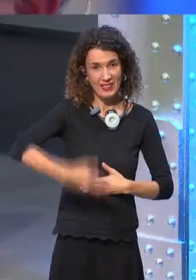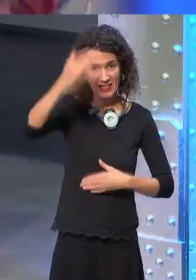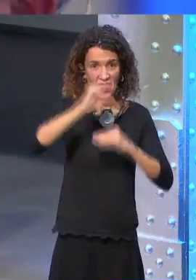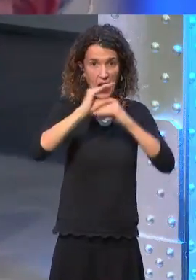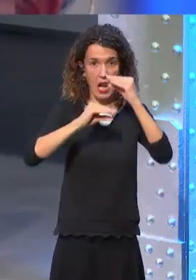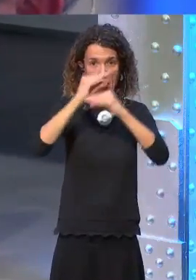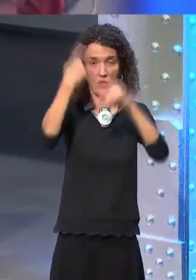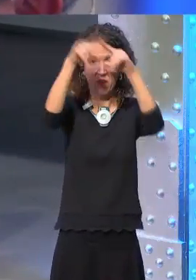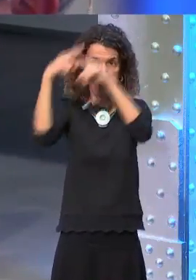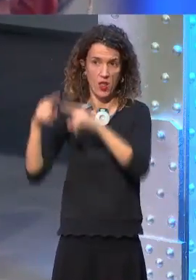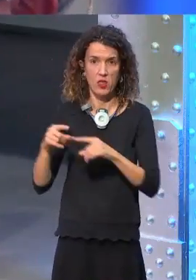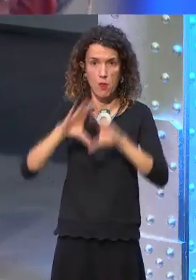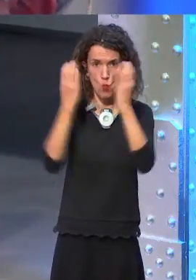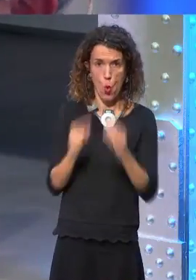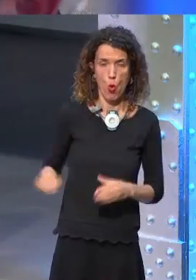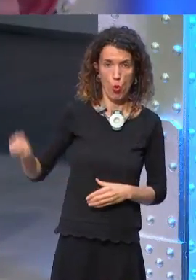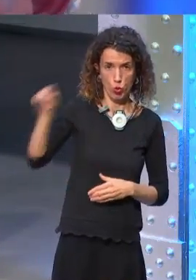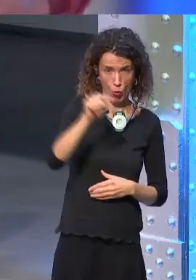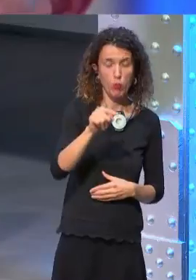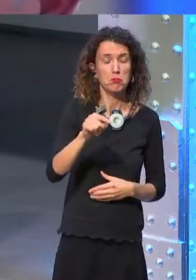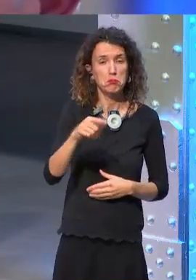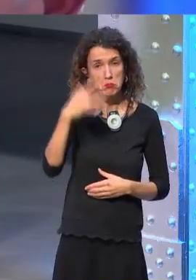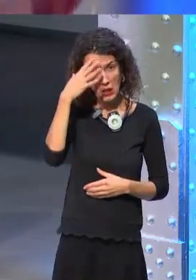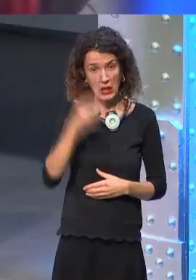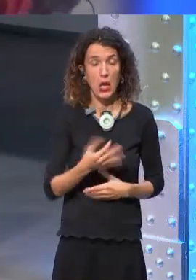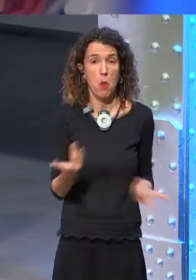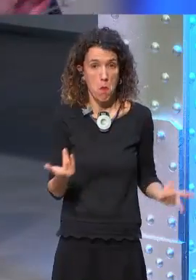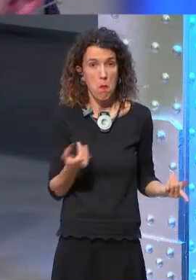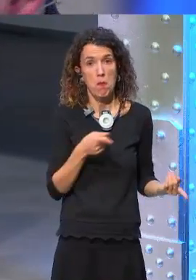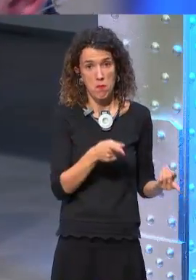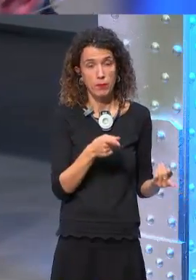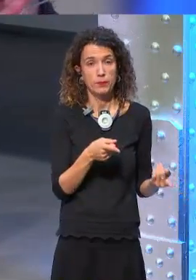ladrillos en distintas partes del mundo y creo que